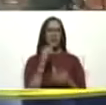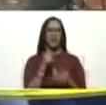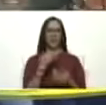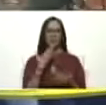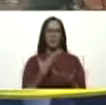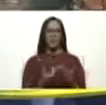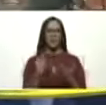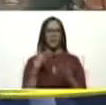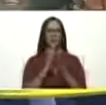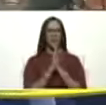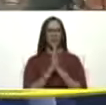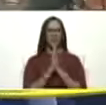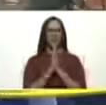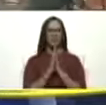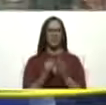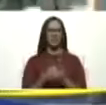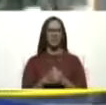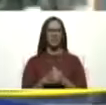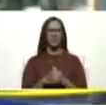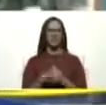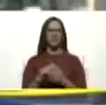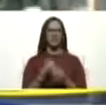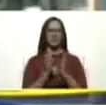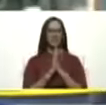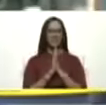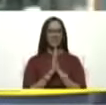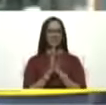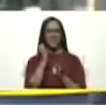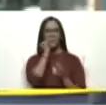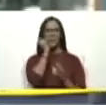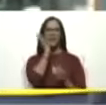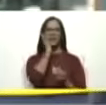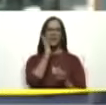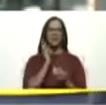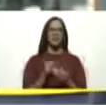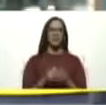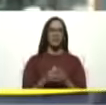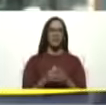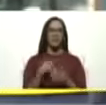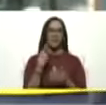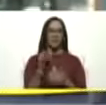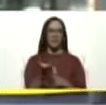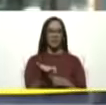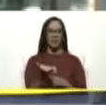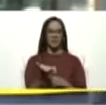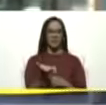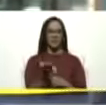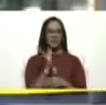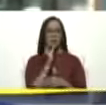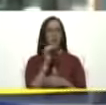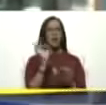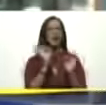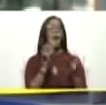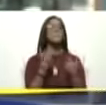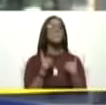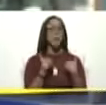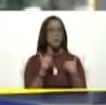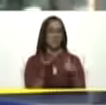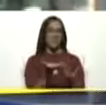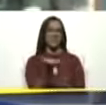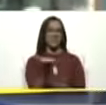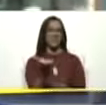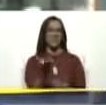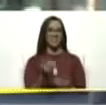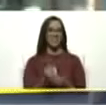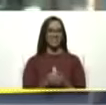pedía primero la bendición. Correcto. Sión, padrina. Y después le hacía, ¿no hay algo para mí por ahí, madrina? Ya